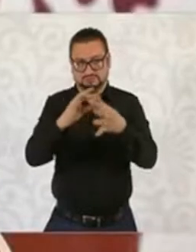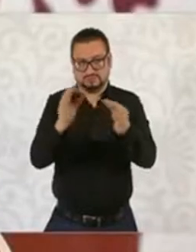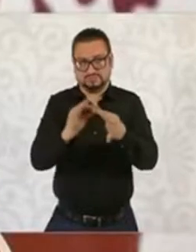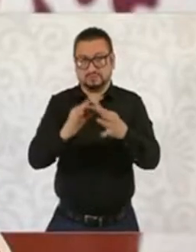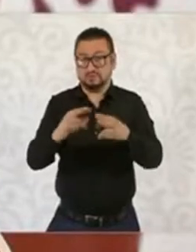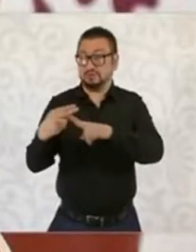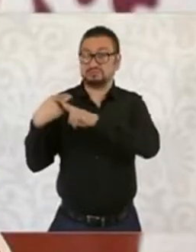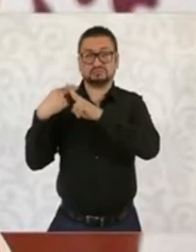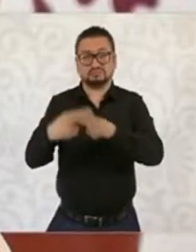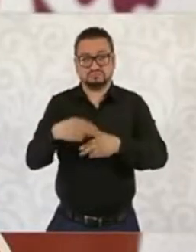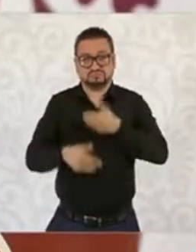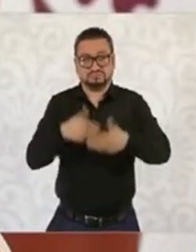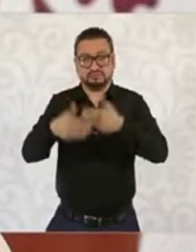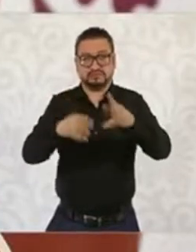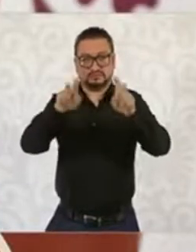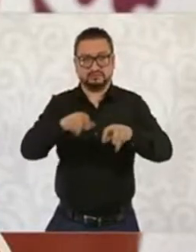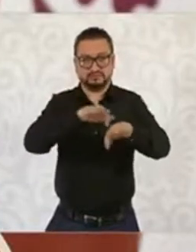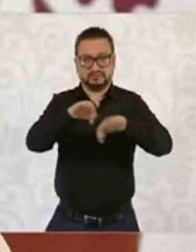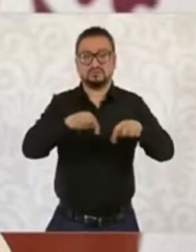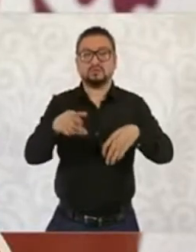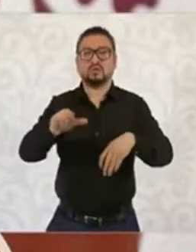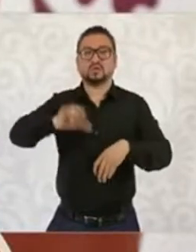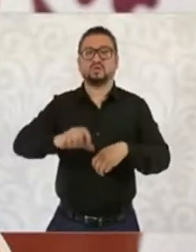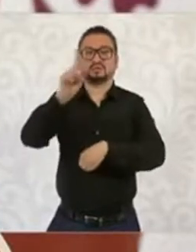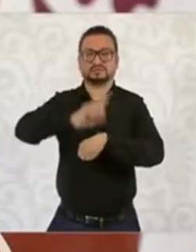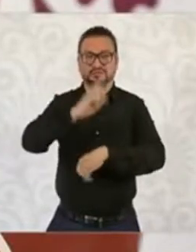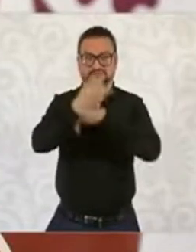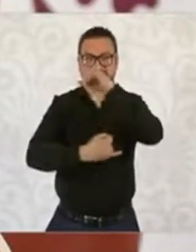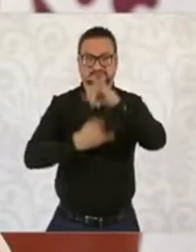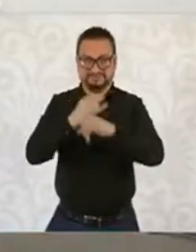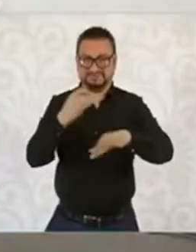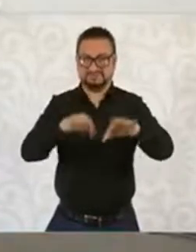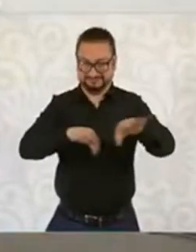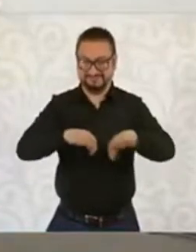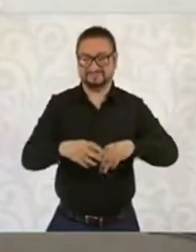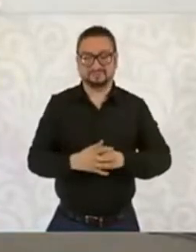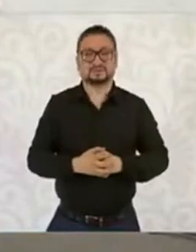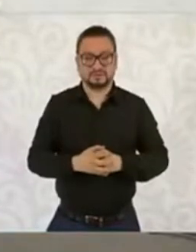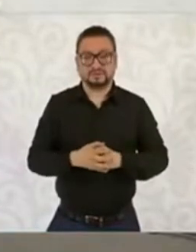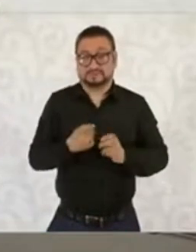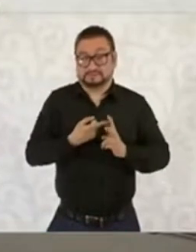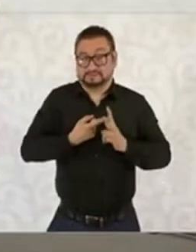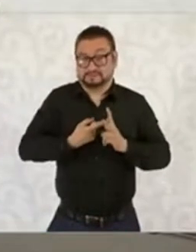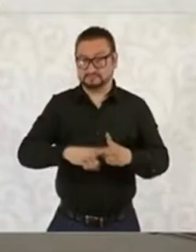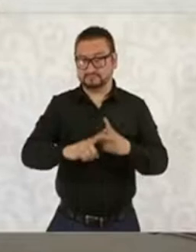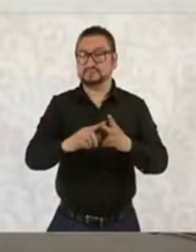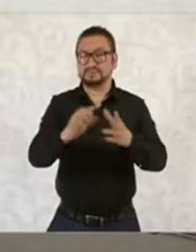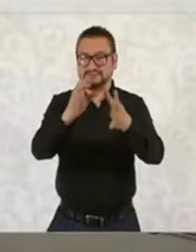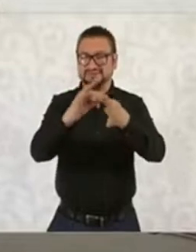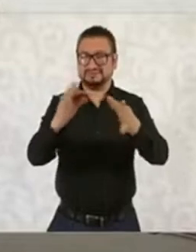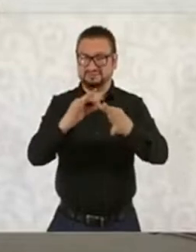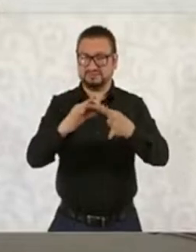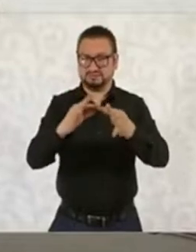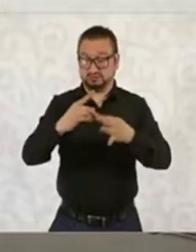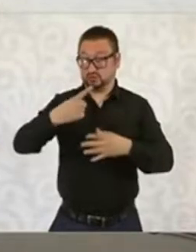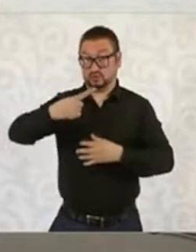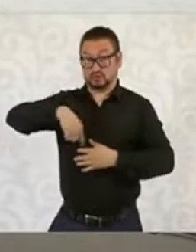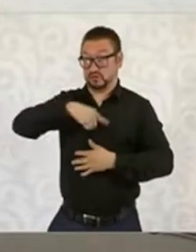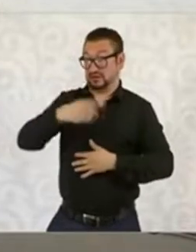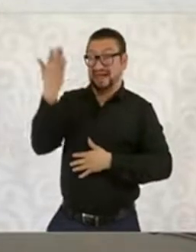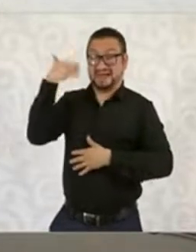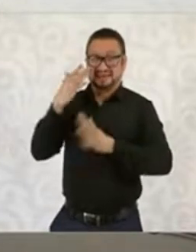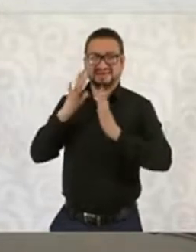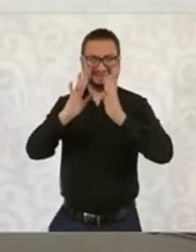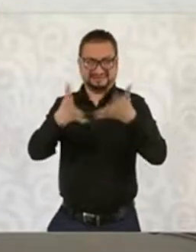como ya mencioné, en el marco del Día Internacional de Trabajo. Y para comenzar, destacar justamente lo que hemos nosotros ya